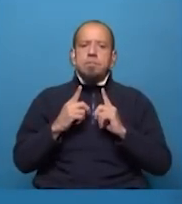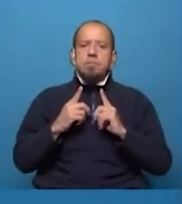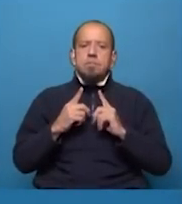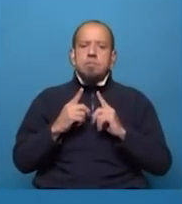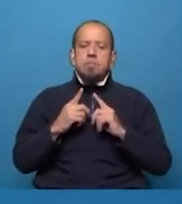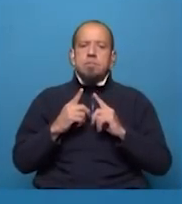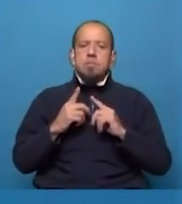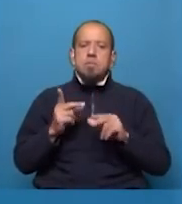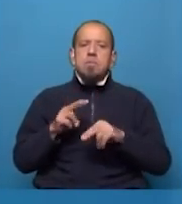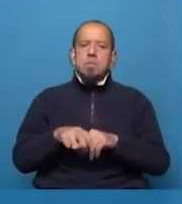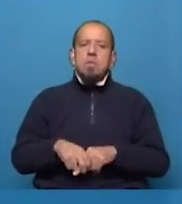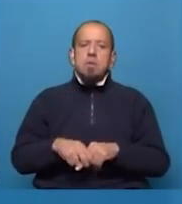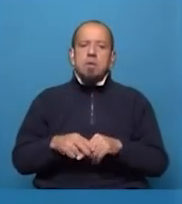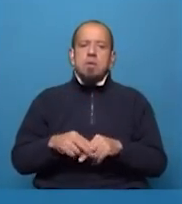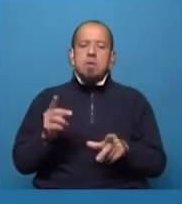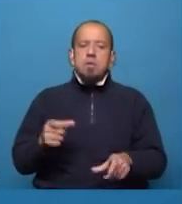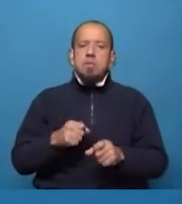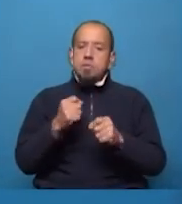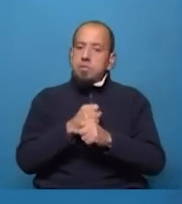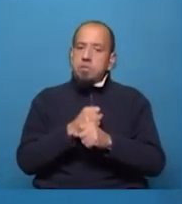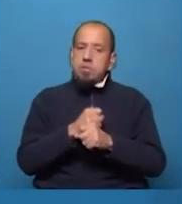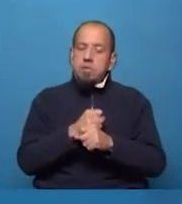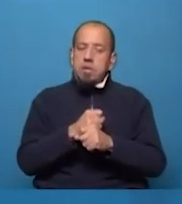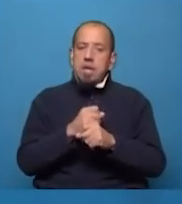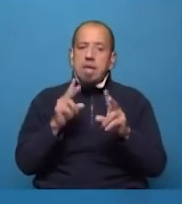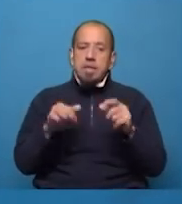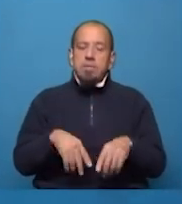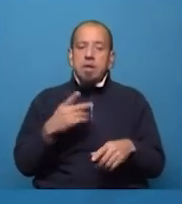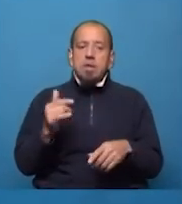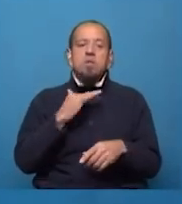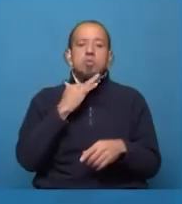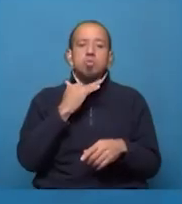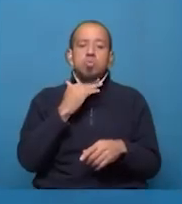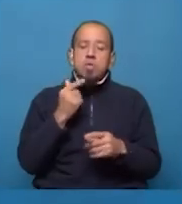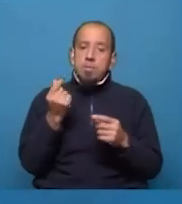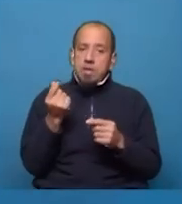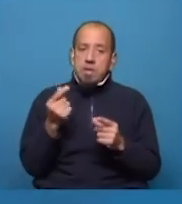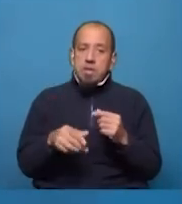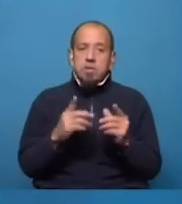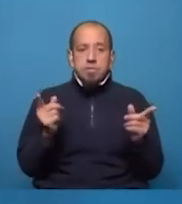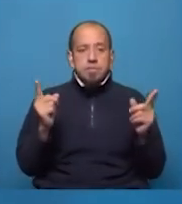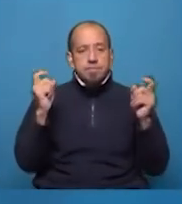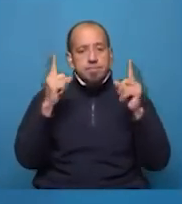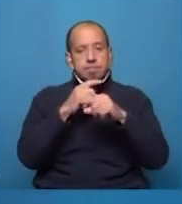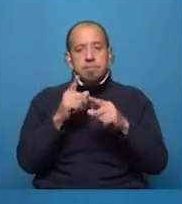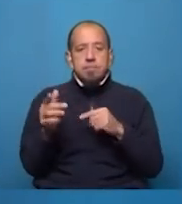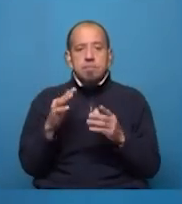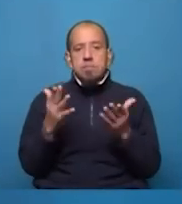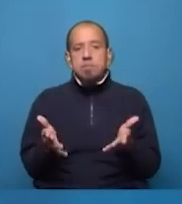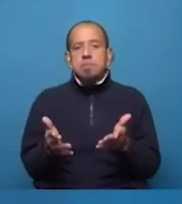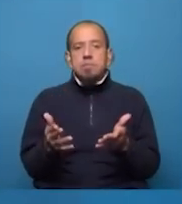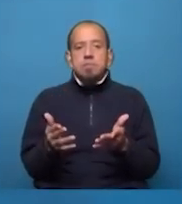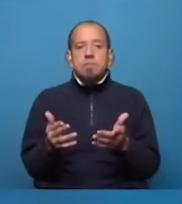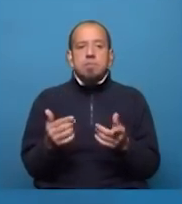escritorio el lavado no es así es un delito difícil que no tiene víctimas directas